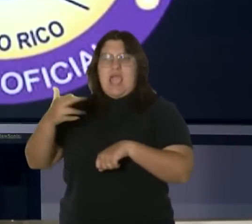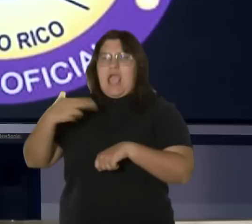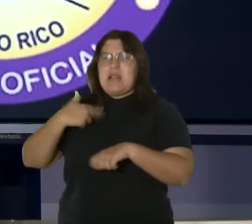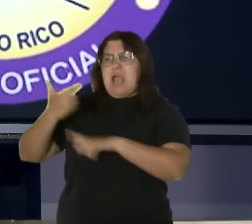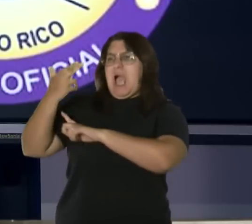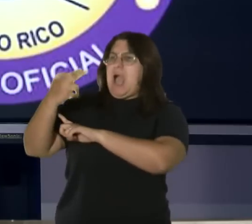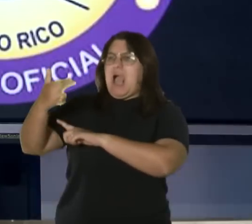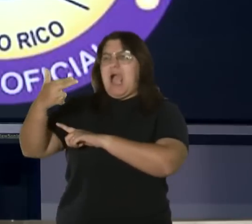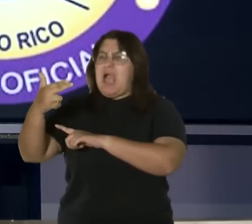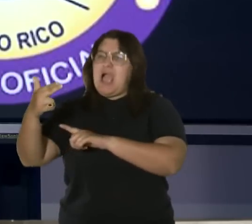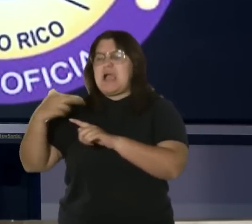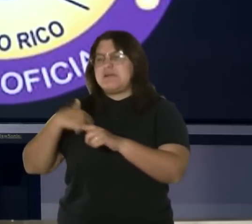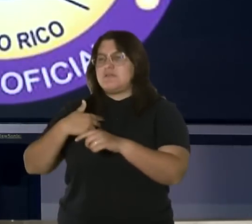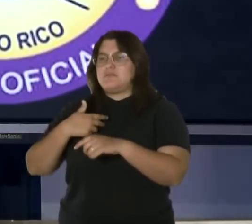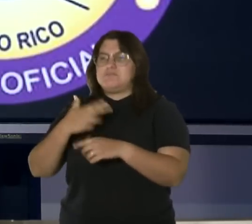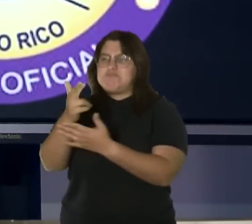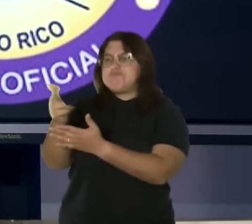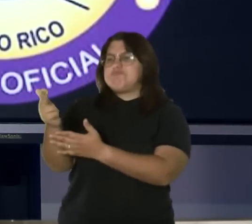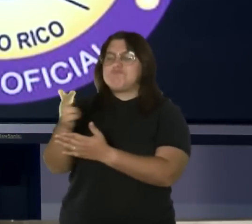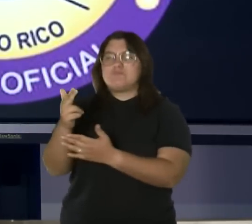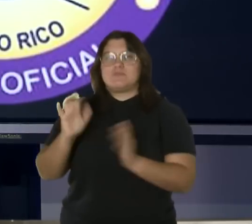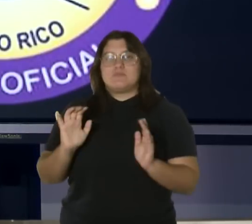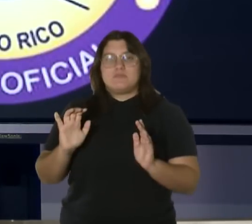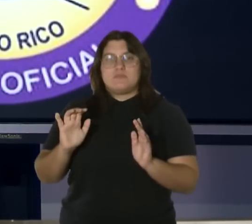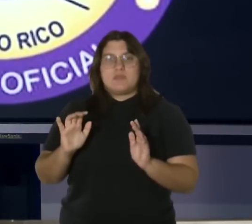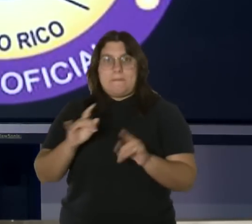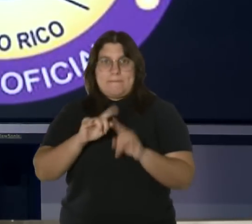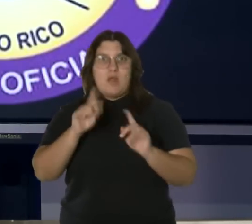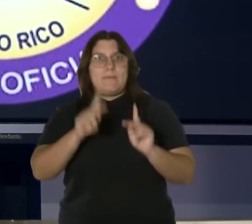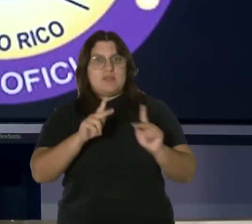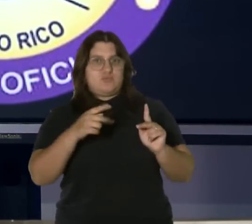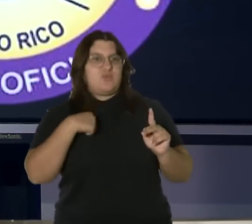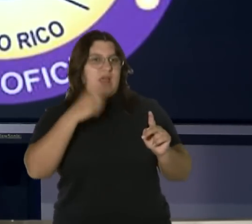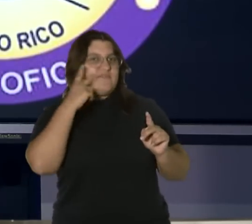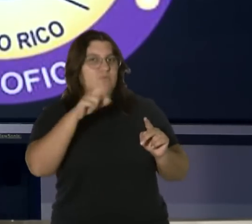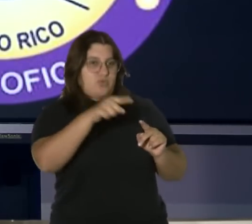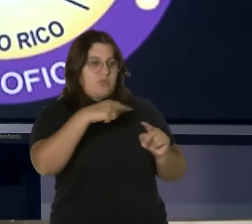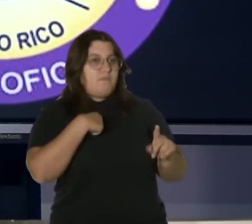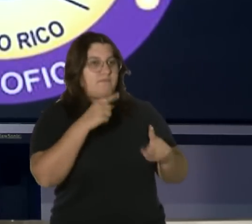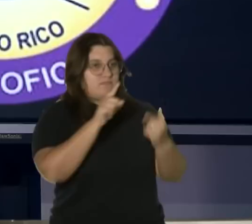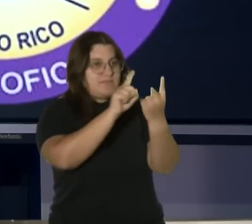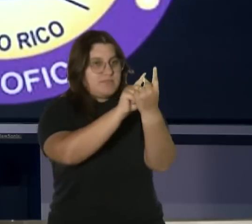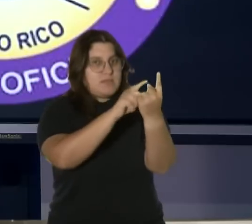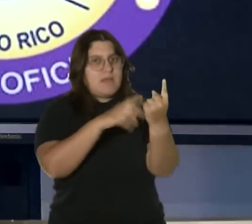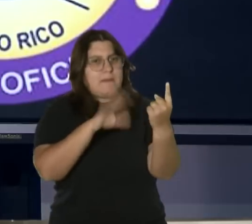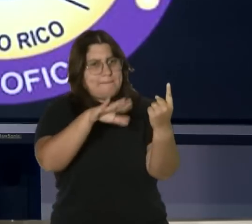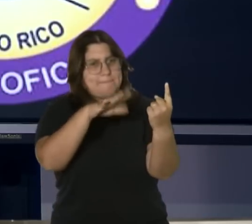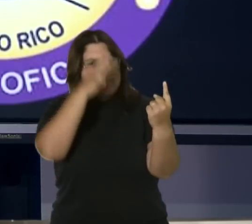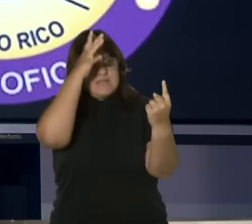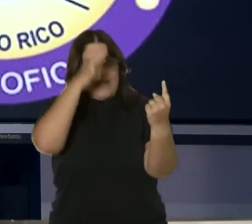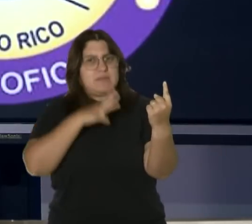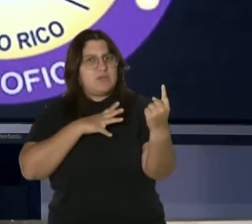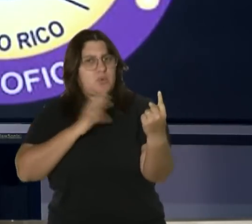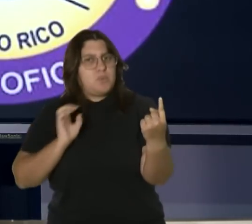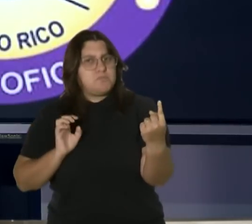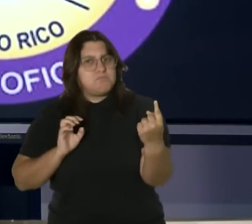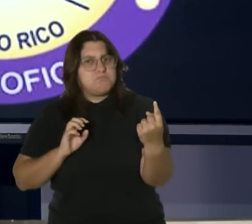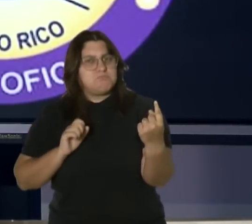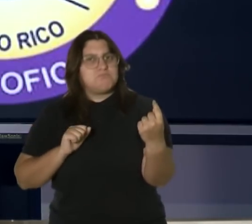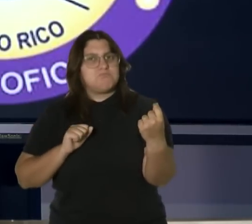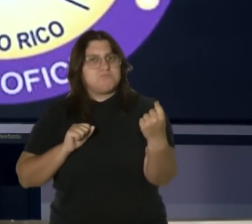pero habían testigos en el área que lo vieron voy hacia donde esta persona y le indico caballero por favor